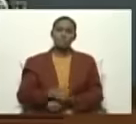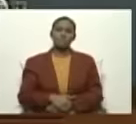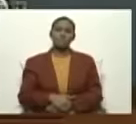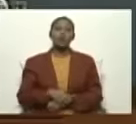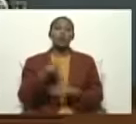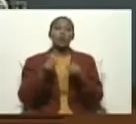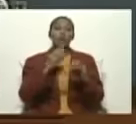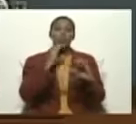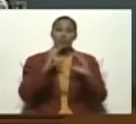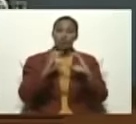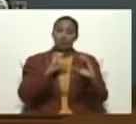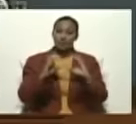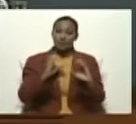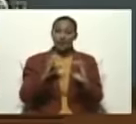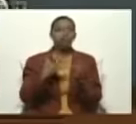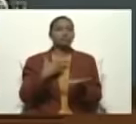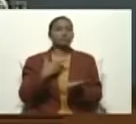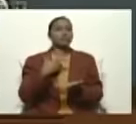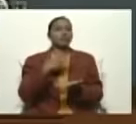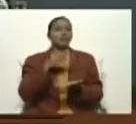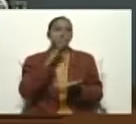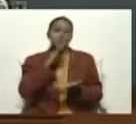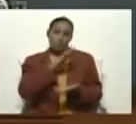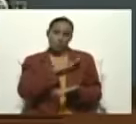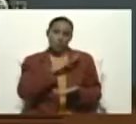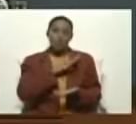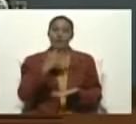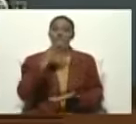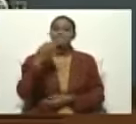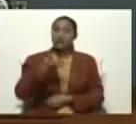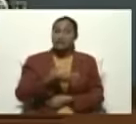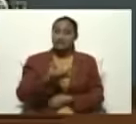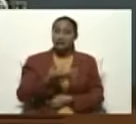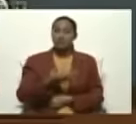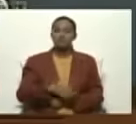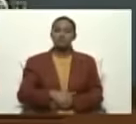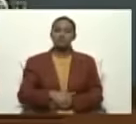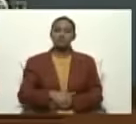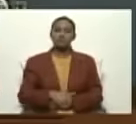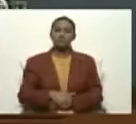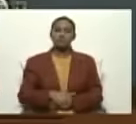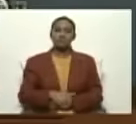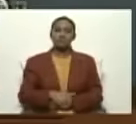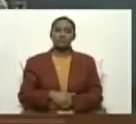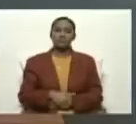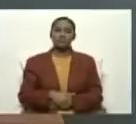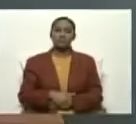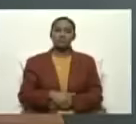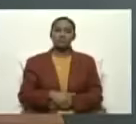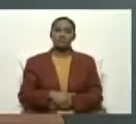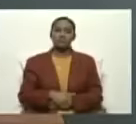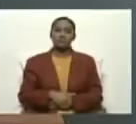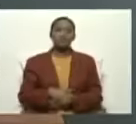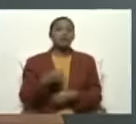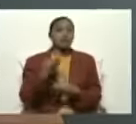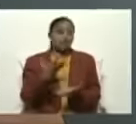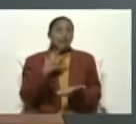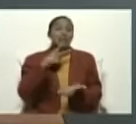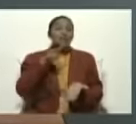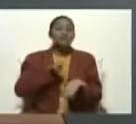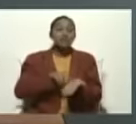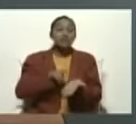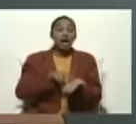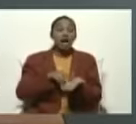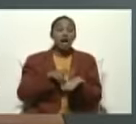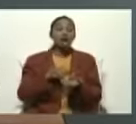que comunicar nuestras verdades, saber comunicar nuestras verdades que son más grandes que la